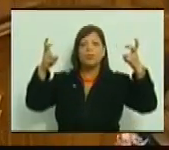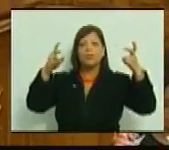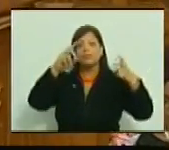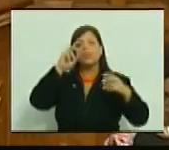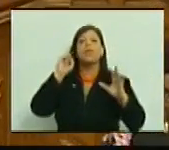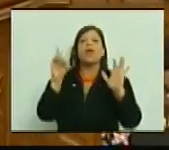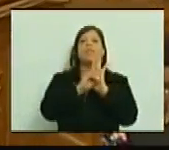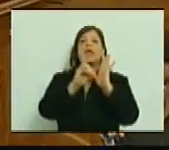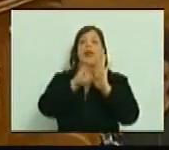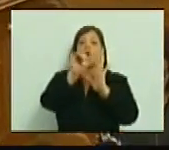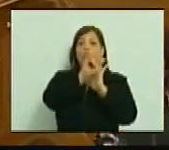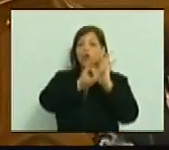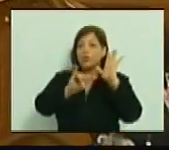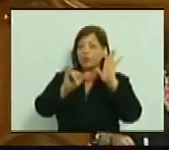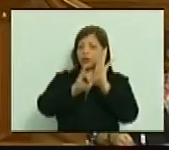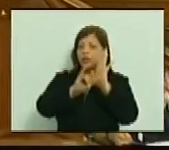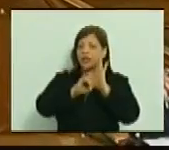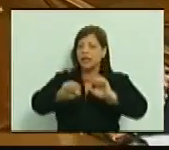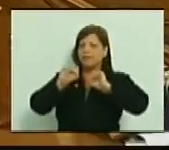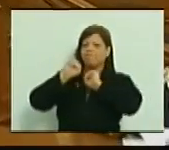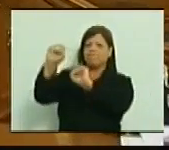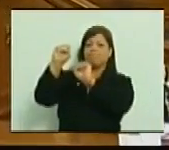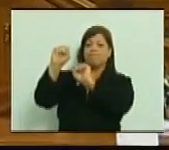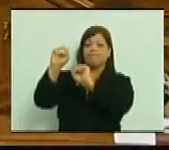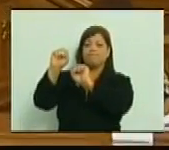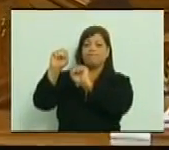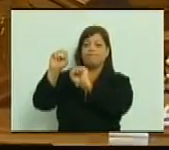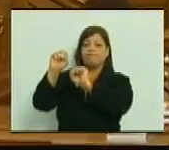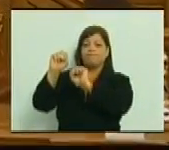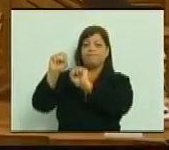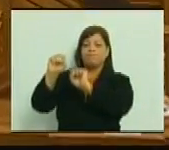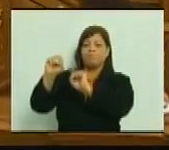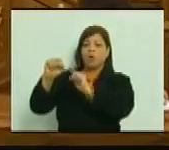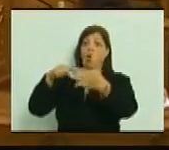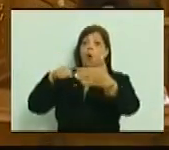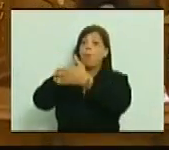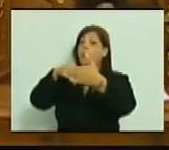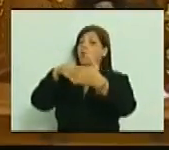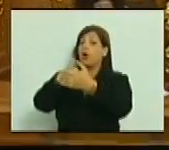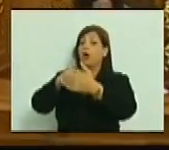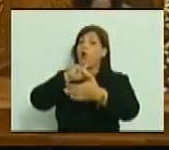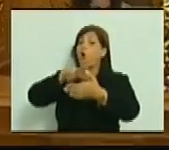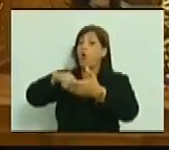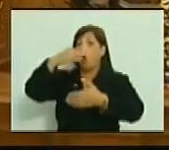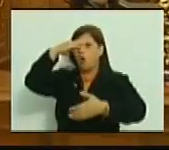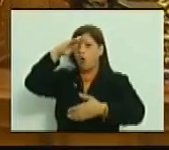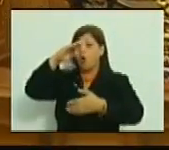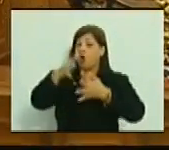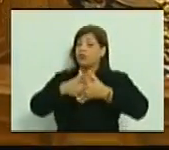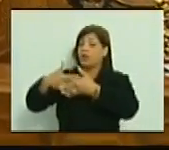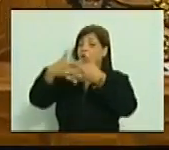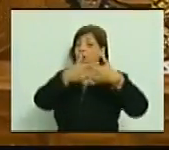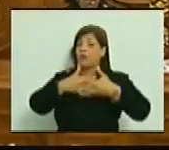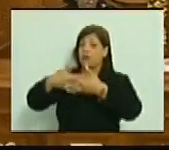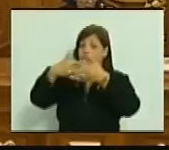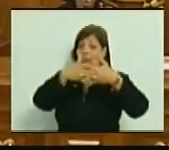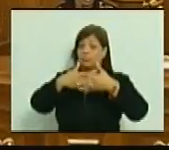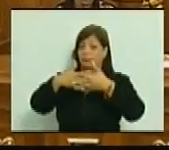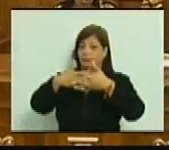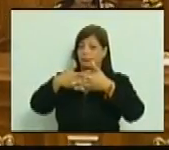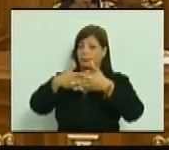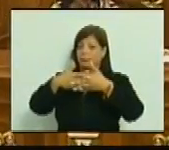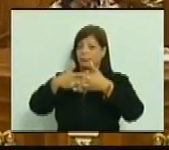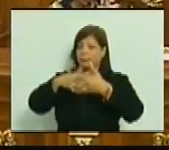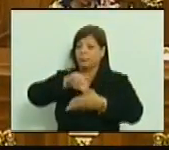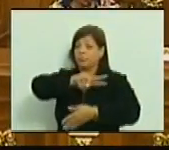Decreto constituyente de rechazo al injusto bloqueo económico del gobierno de los Estados Unidos de América a